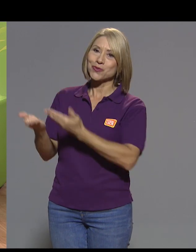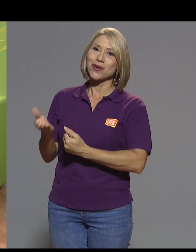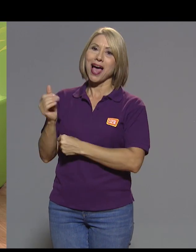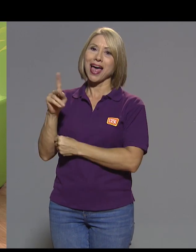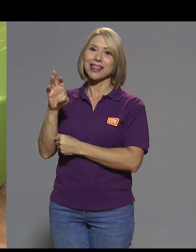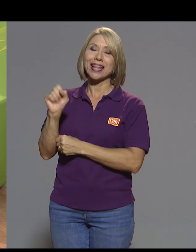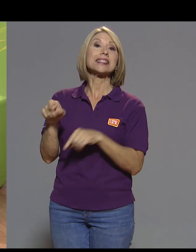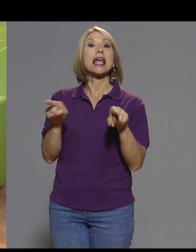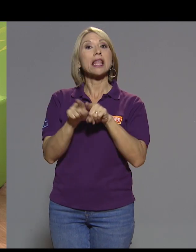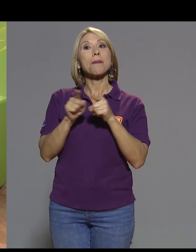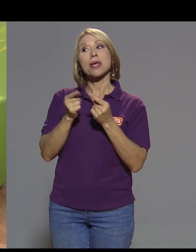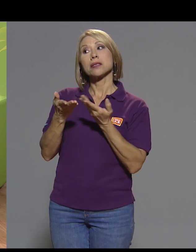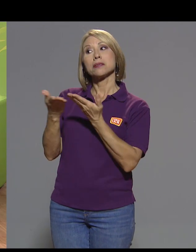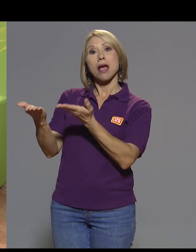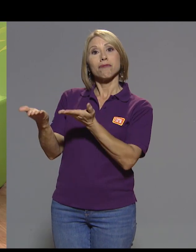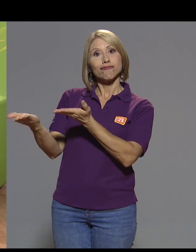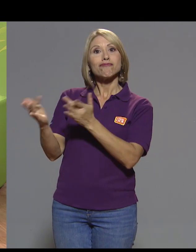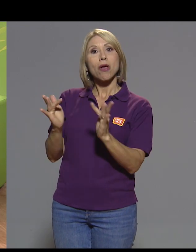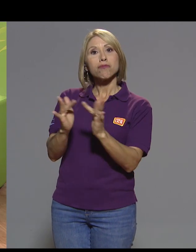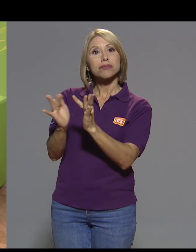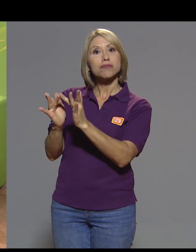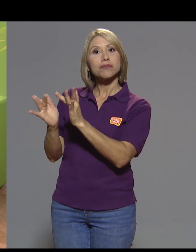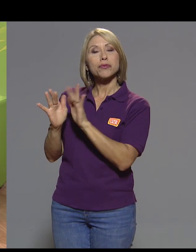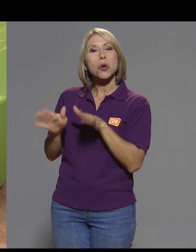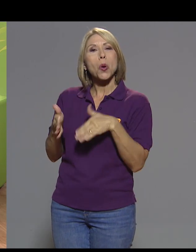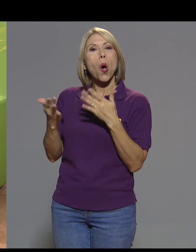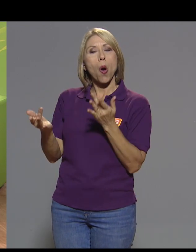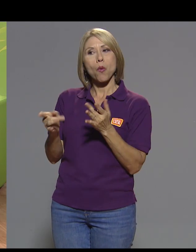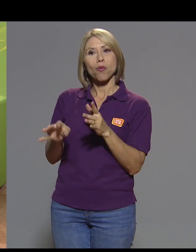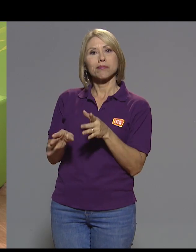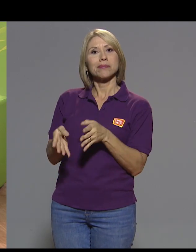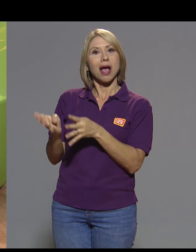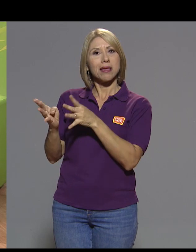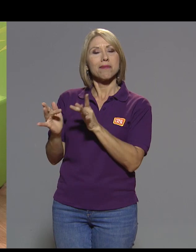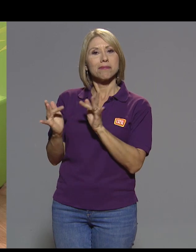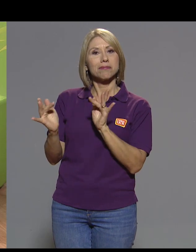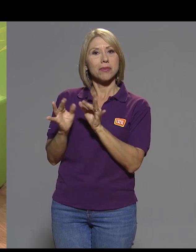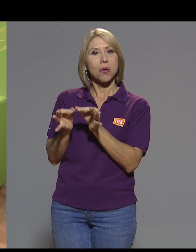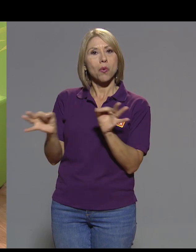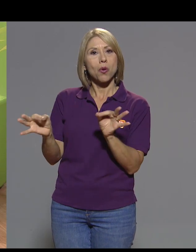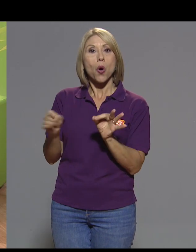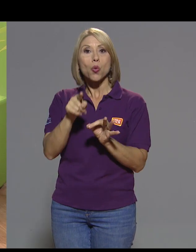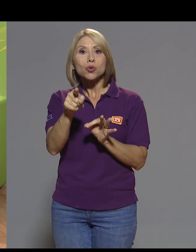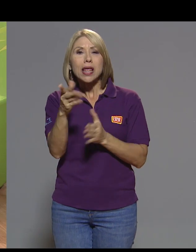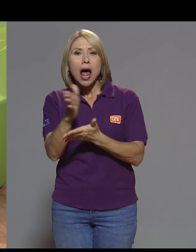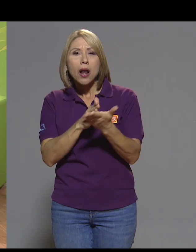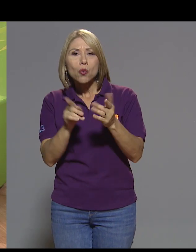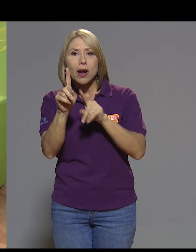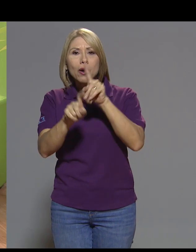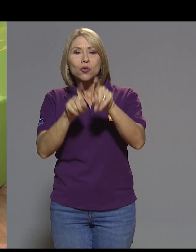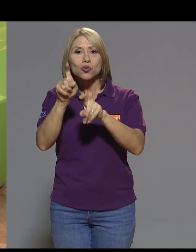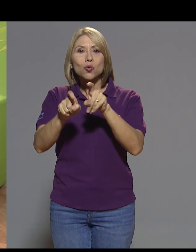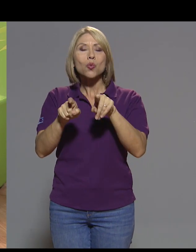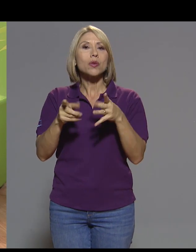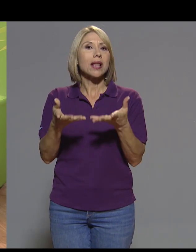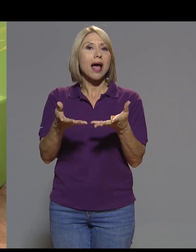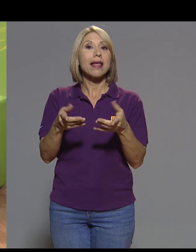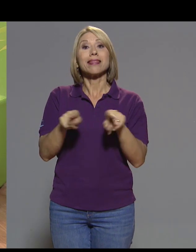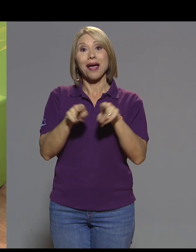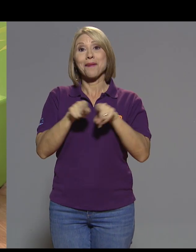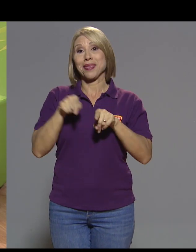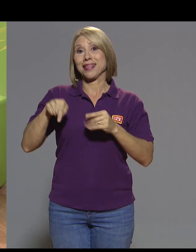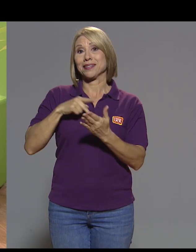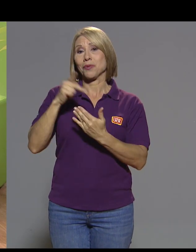hay que darán también las formas de contactar a la federación de para deporte si usted tiene alguna consulta durante el programa también hemos conocido otras